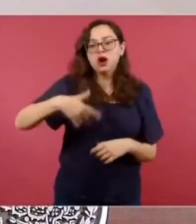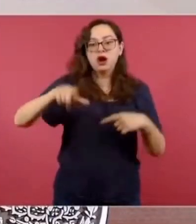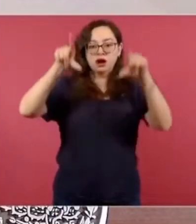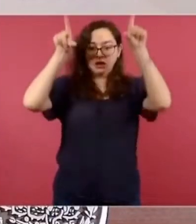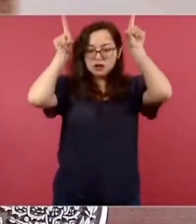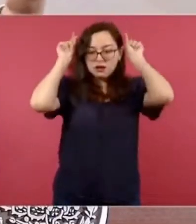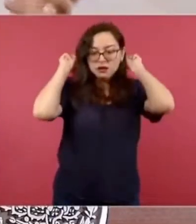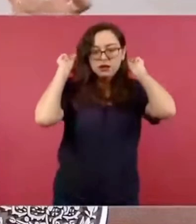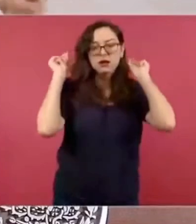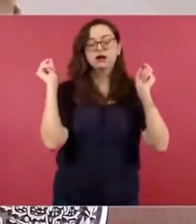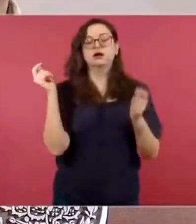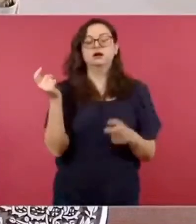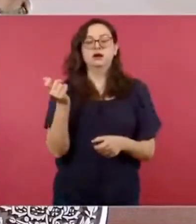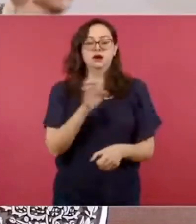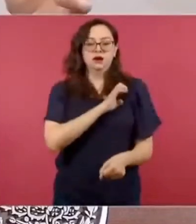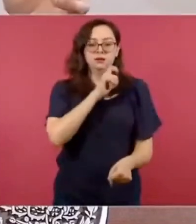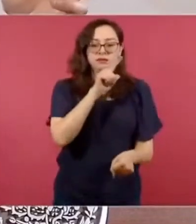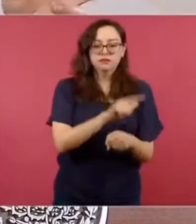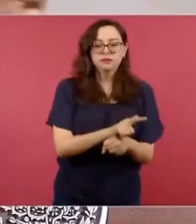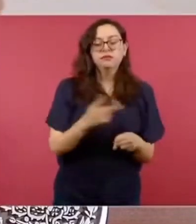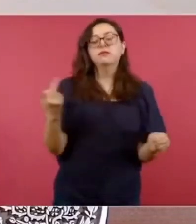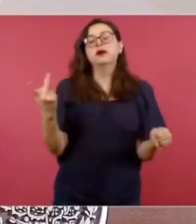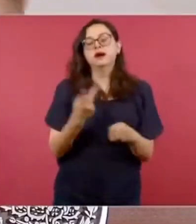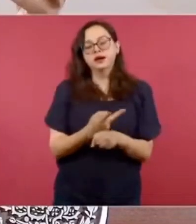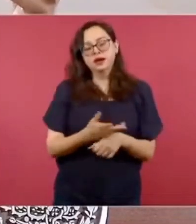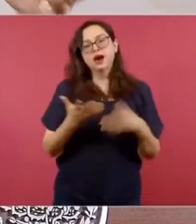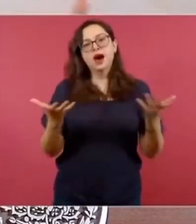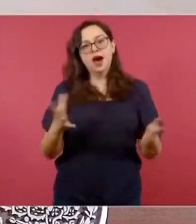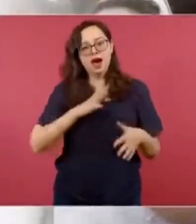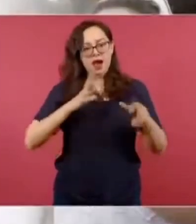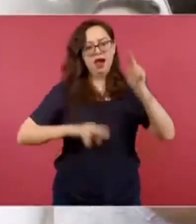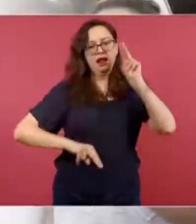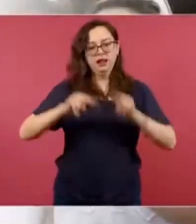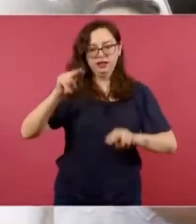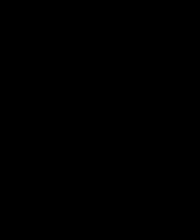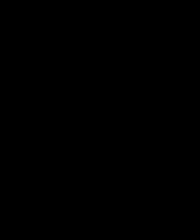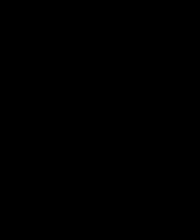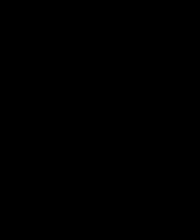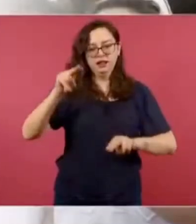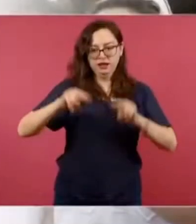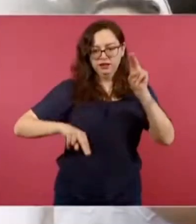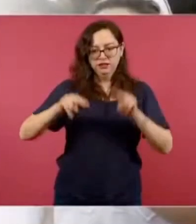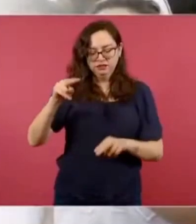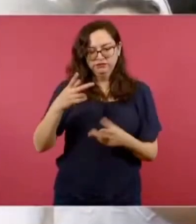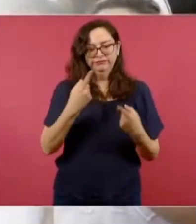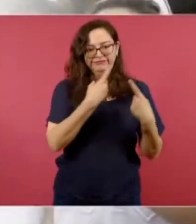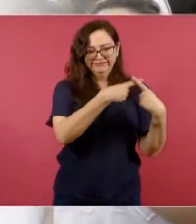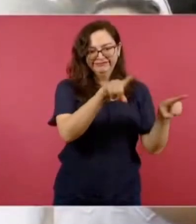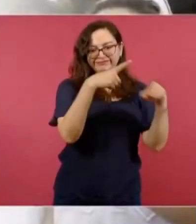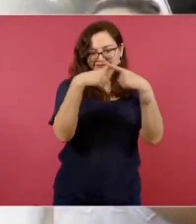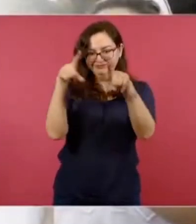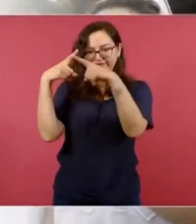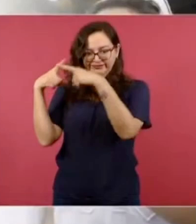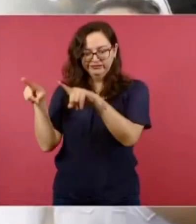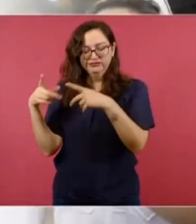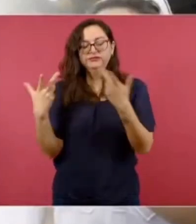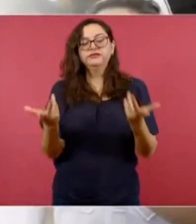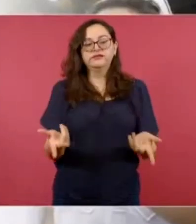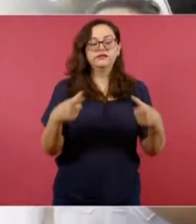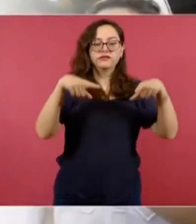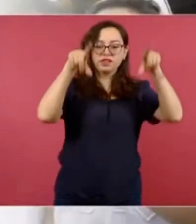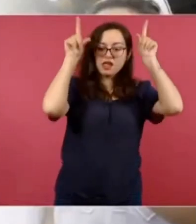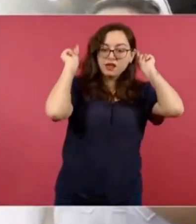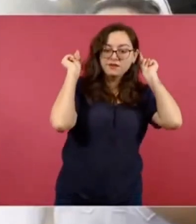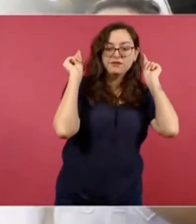enfermeras a veces son auxiliares, licenciadas, que luego se contratan ya como enfermeras o enfermeras clínicas o enfermeras generales,